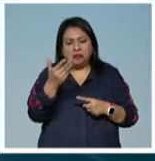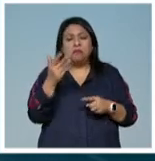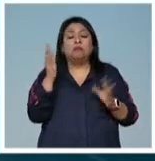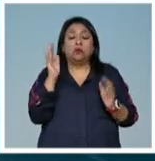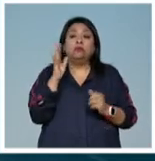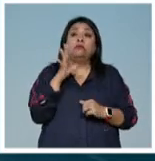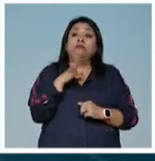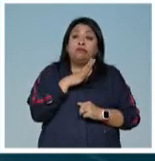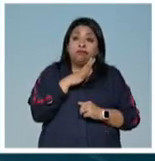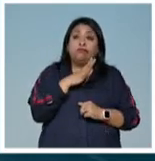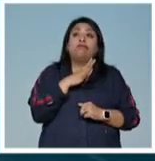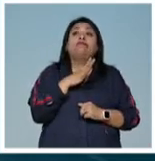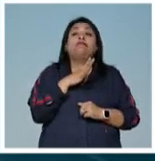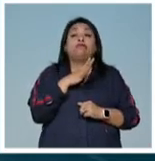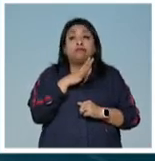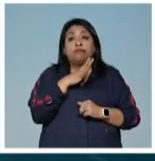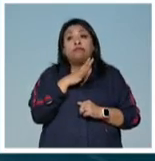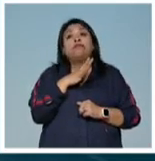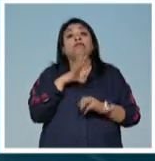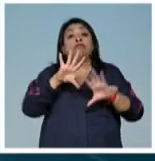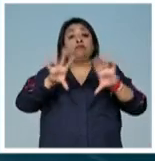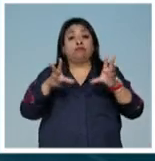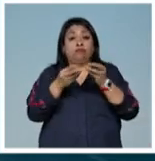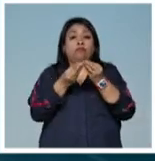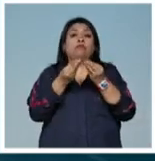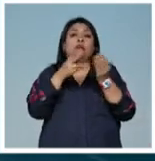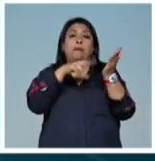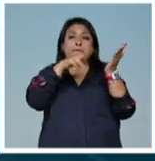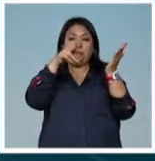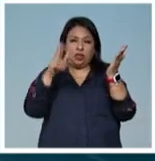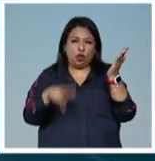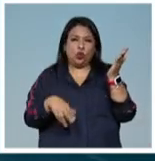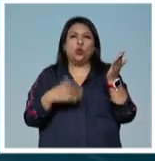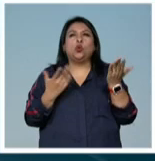ido generando una colección de pintura,